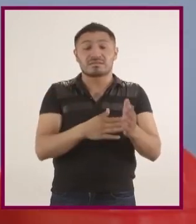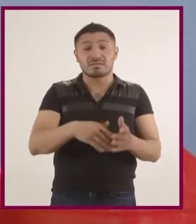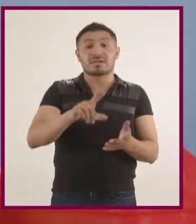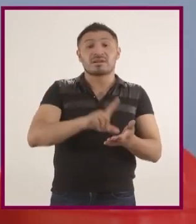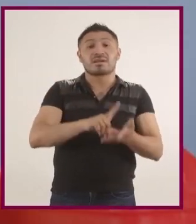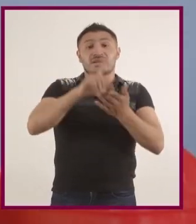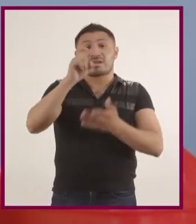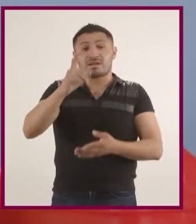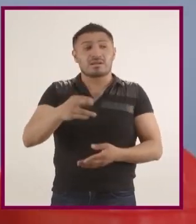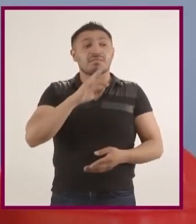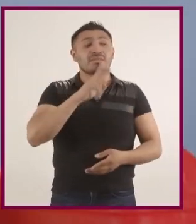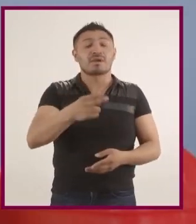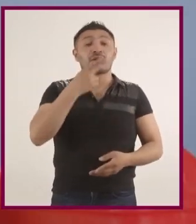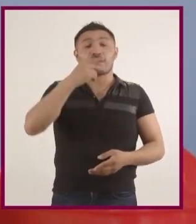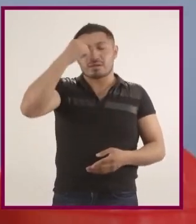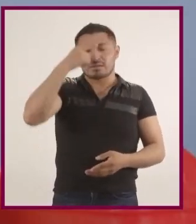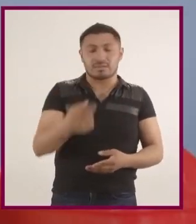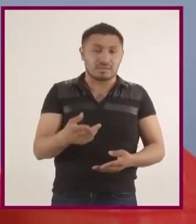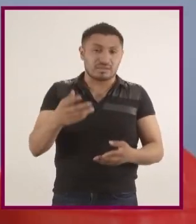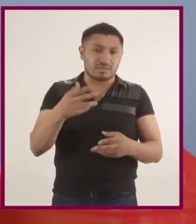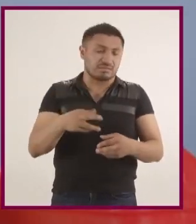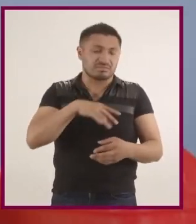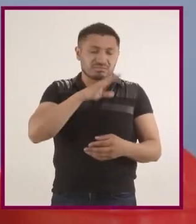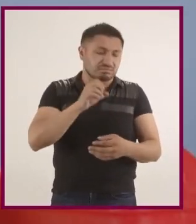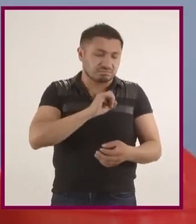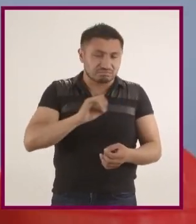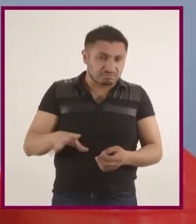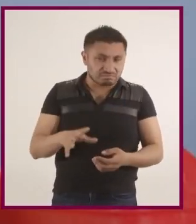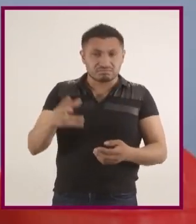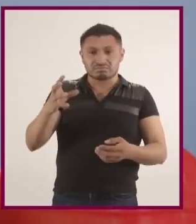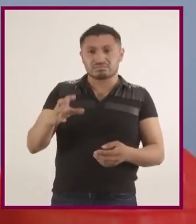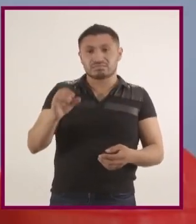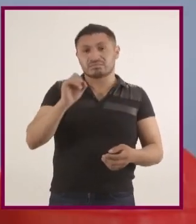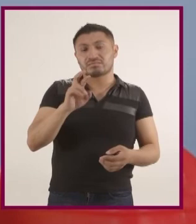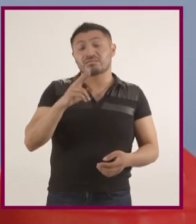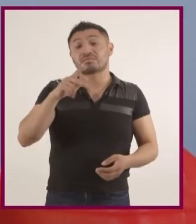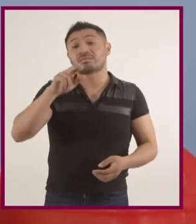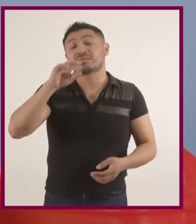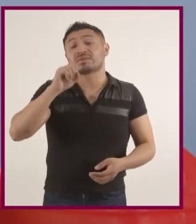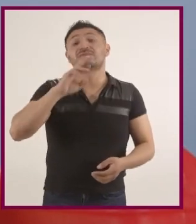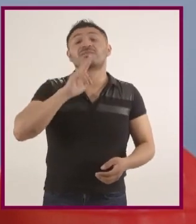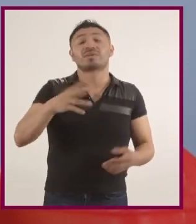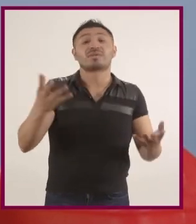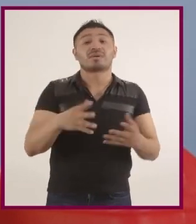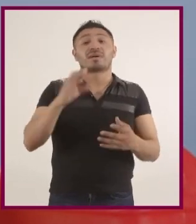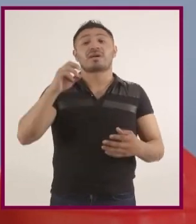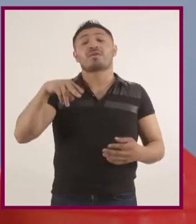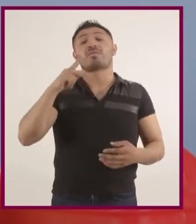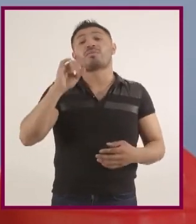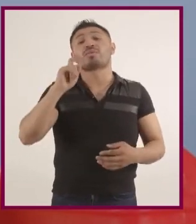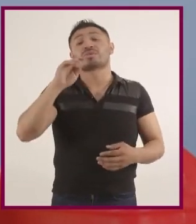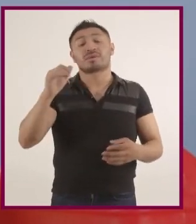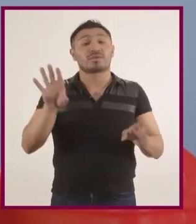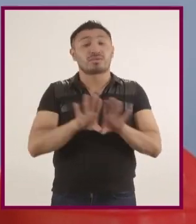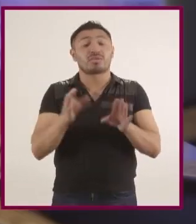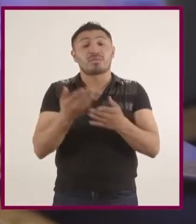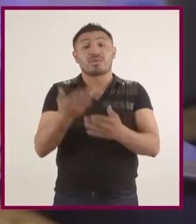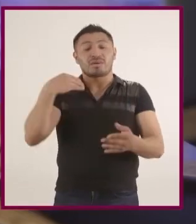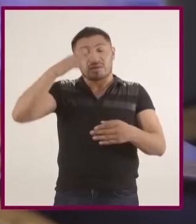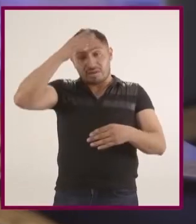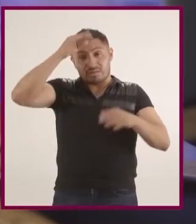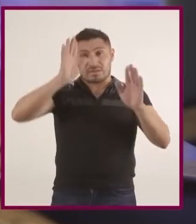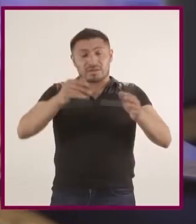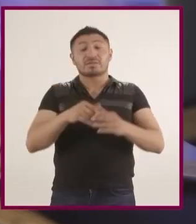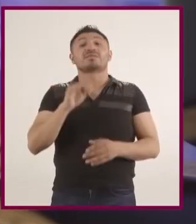el mejor uso para los residuos orgánicos definitivamente es hacer una composta Cómo aprendimos a hacer en otro de nuestros programas